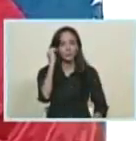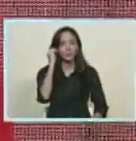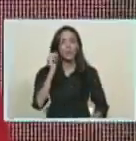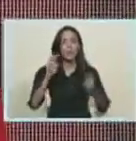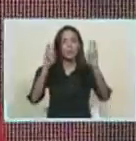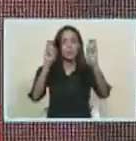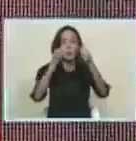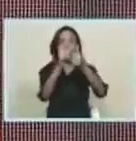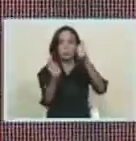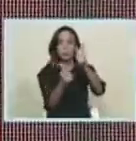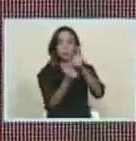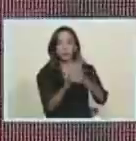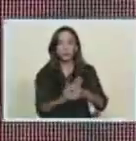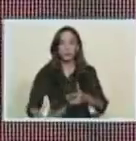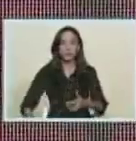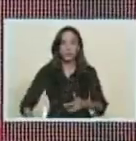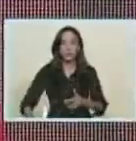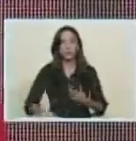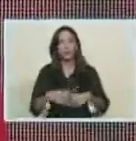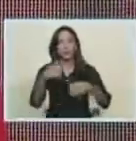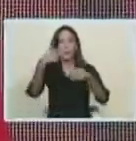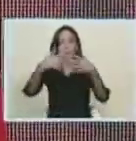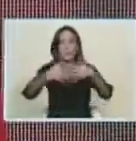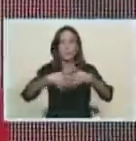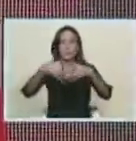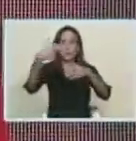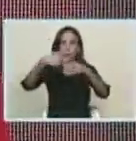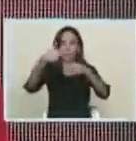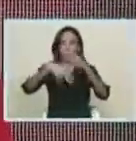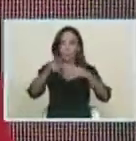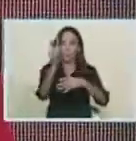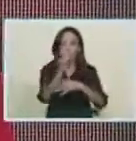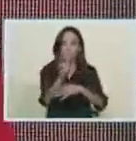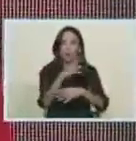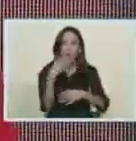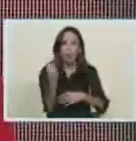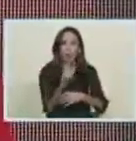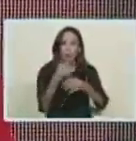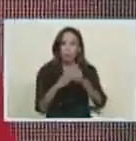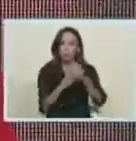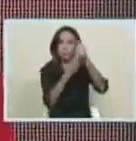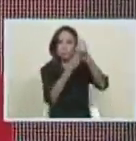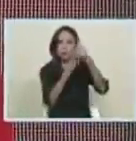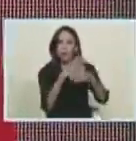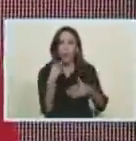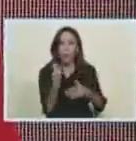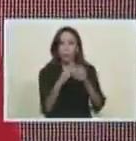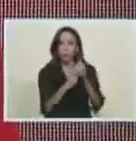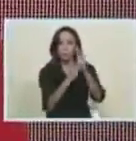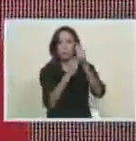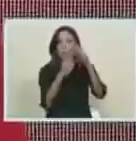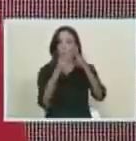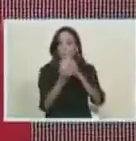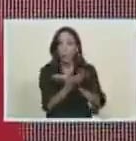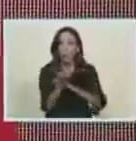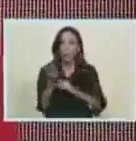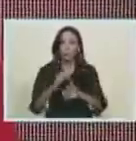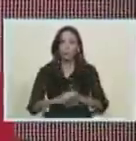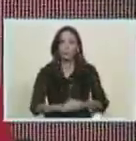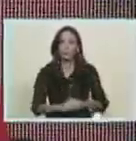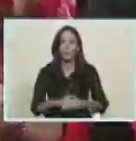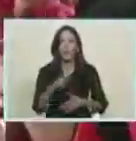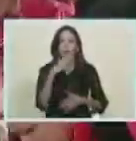general de Petróleos de Venezuela. La juventud al poder, con